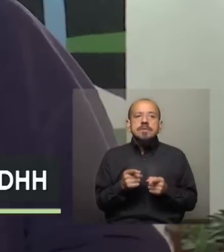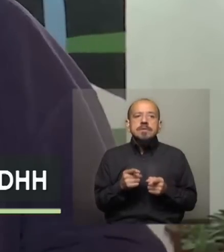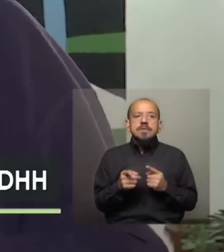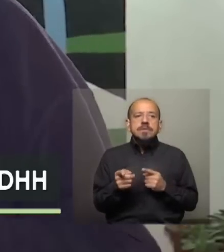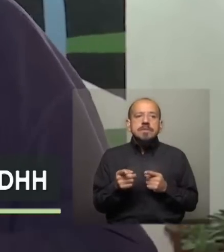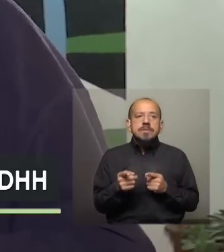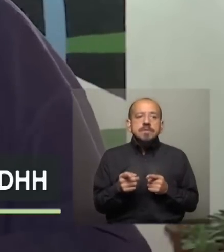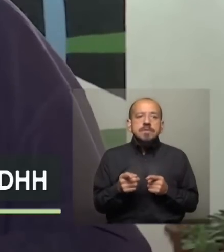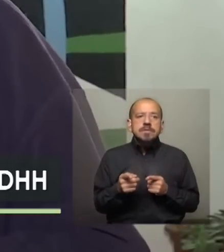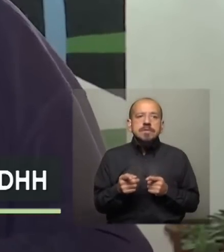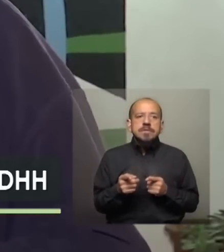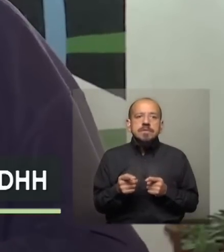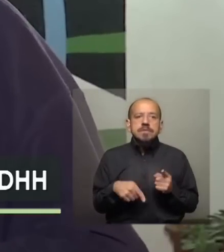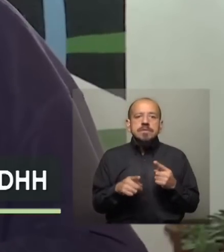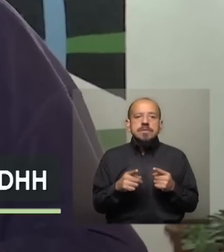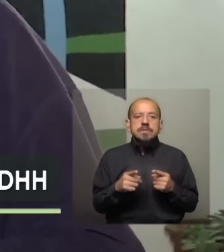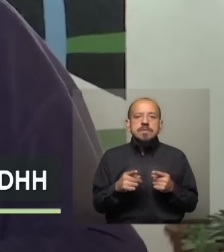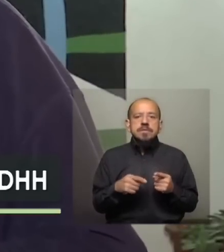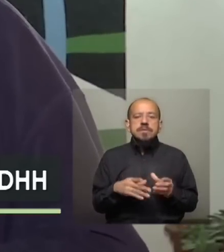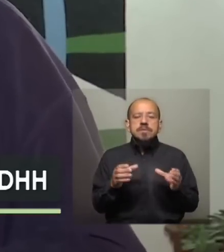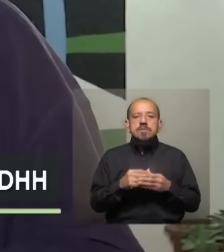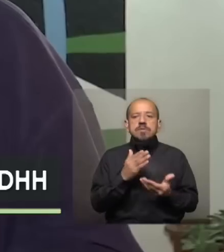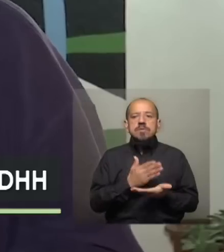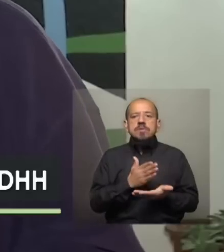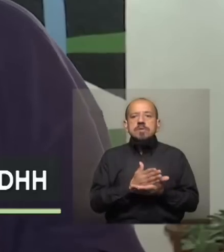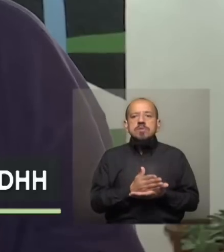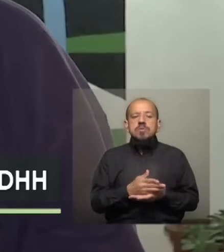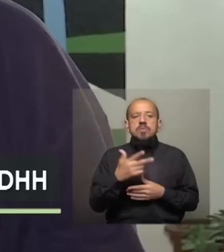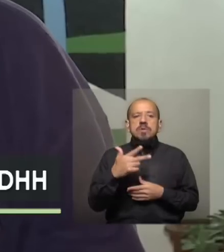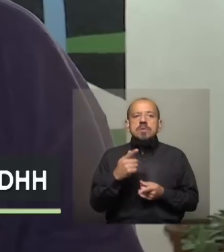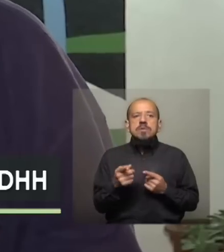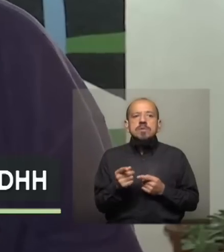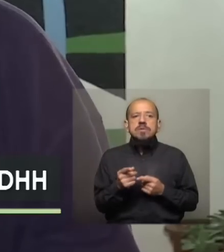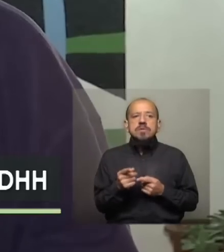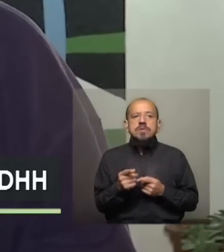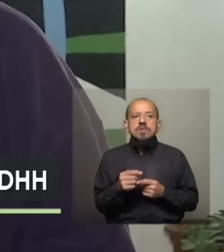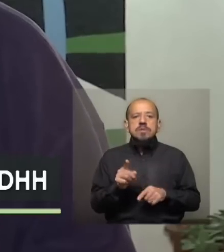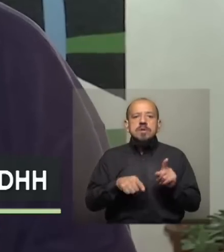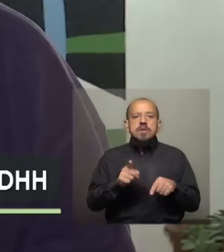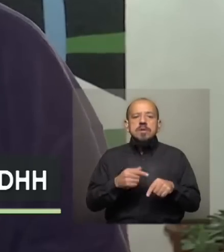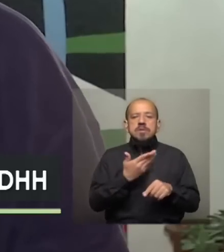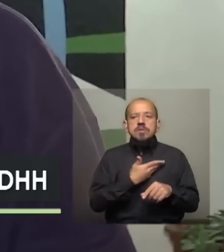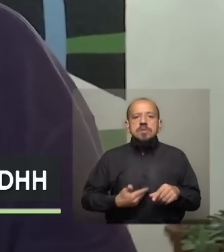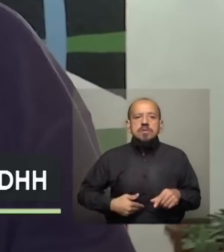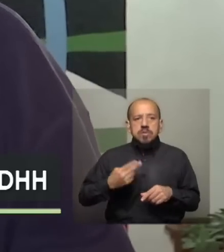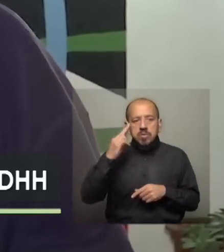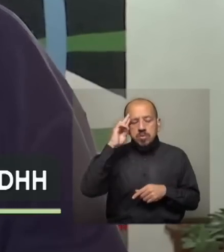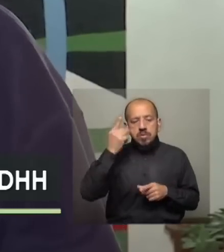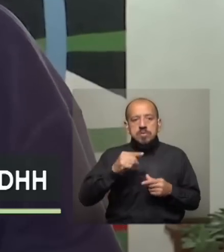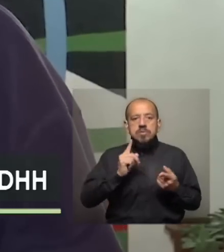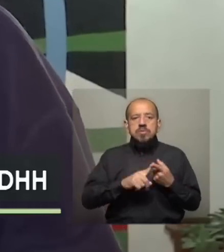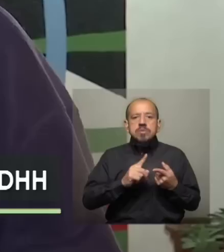donde la corte la comisión de Derechos Humanos gestiona ante el gobierno uruguayo y se